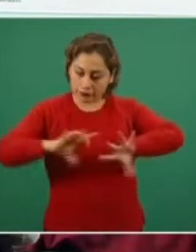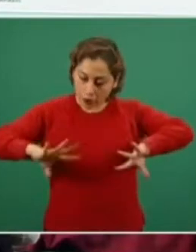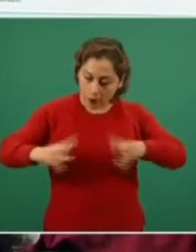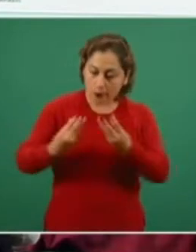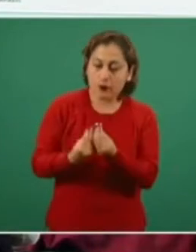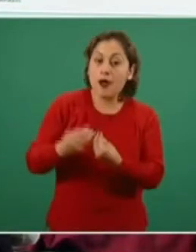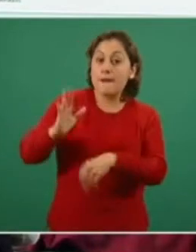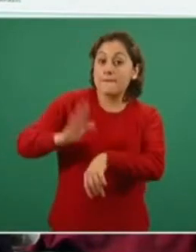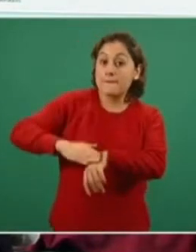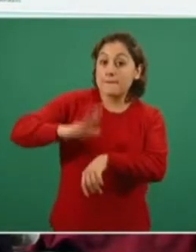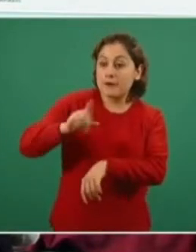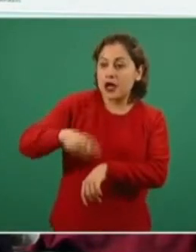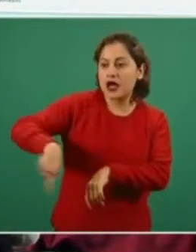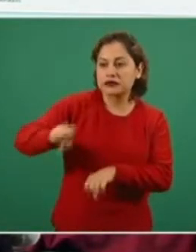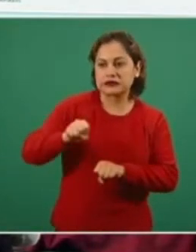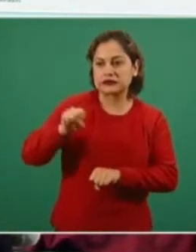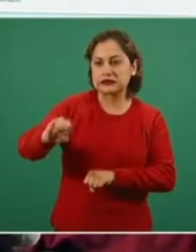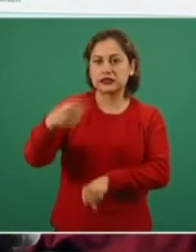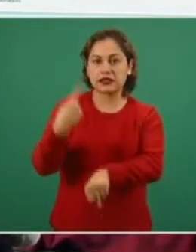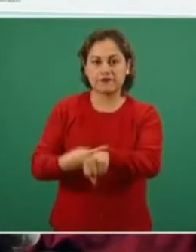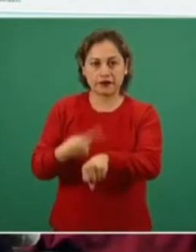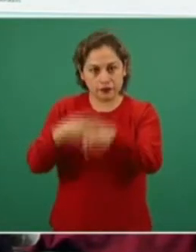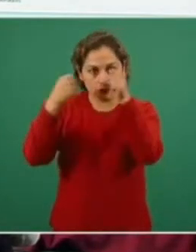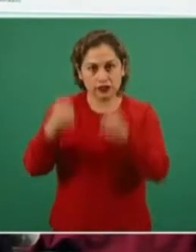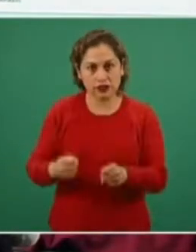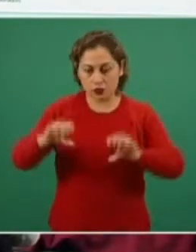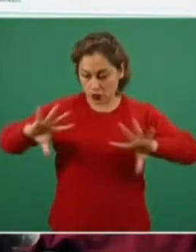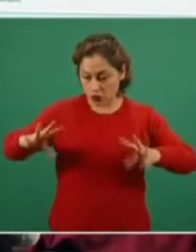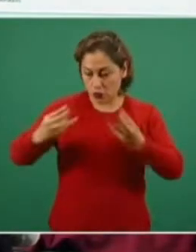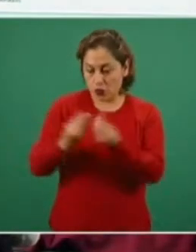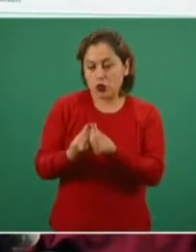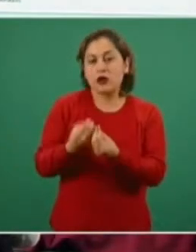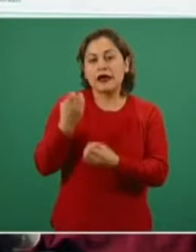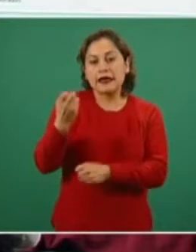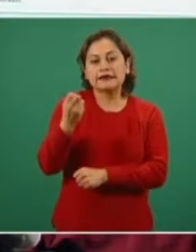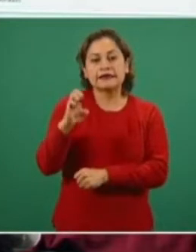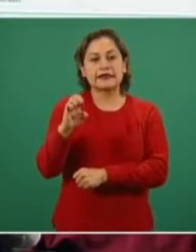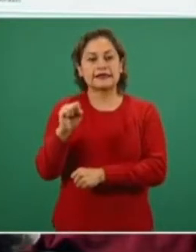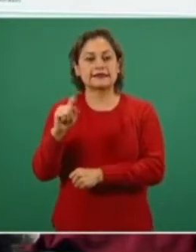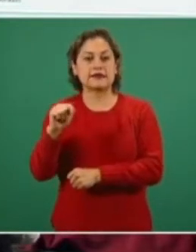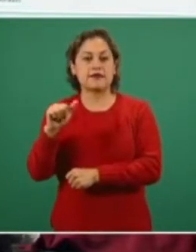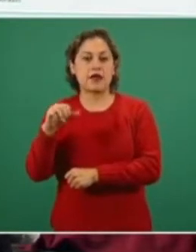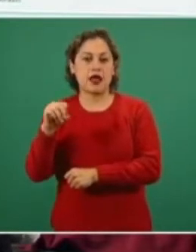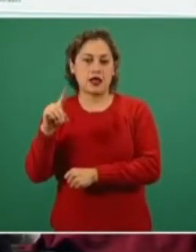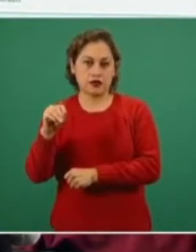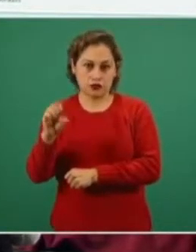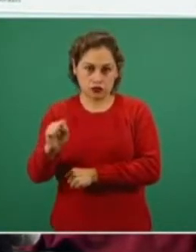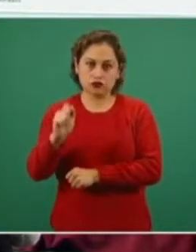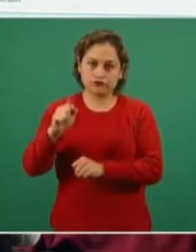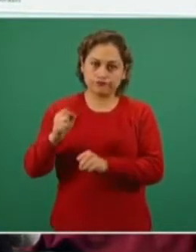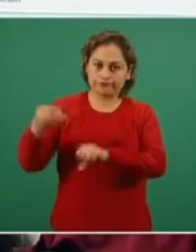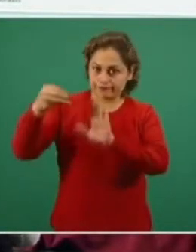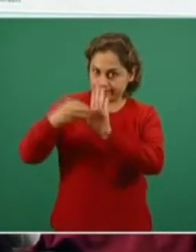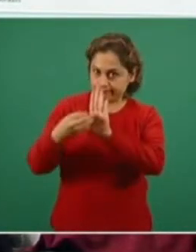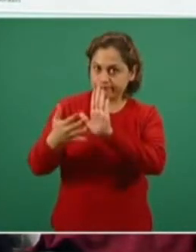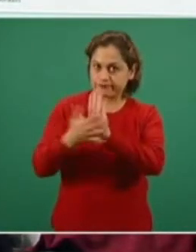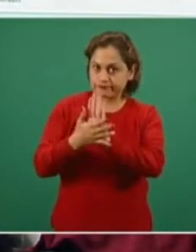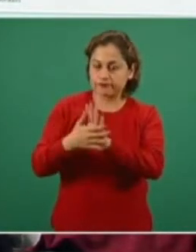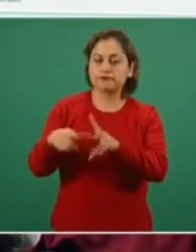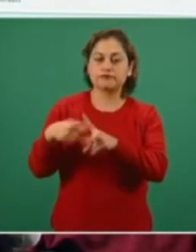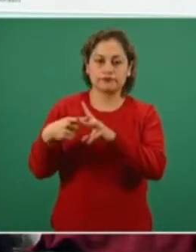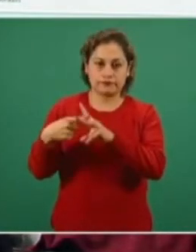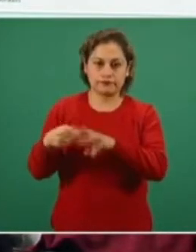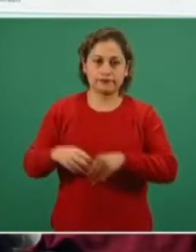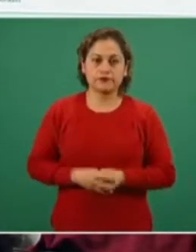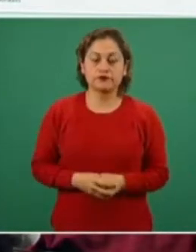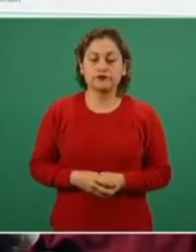los casos confirmados y es por eso que le llamamos casos estimados. Entonces, esta es la curva que también hemos presentado de forma